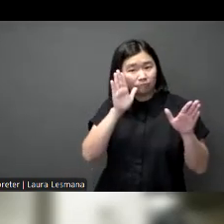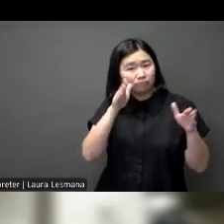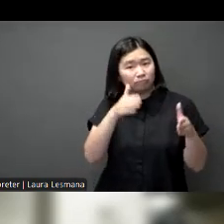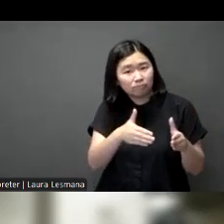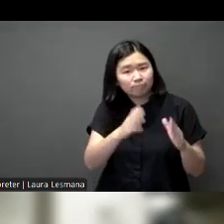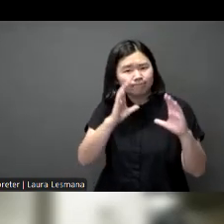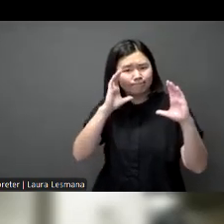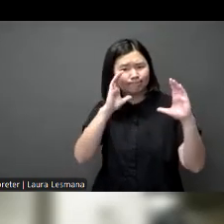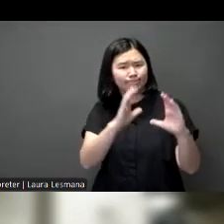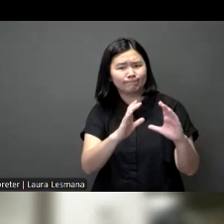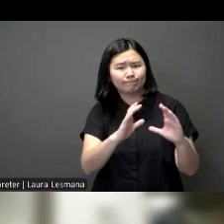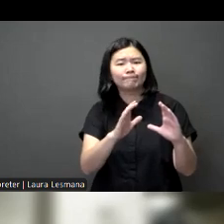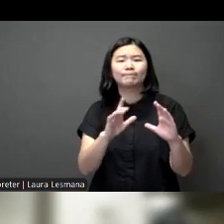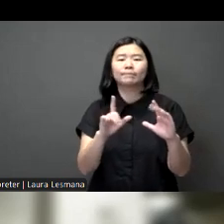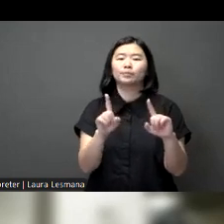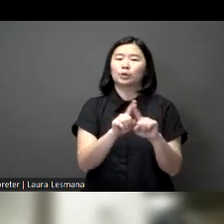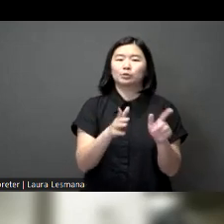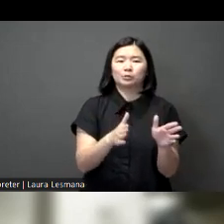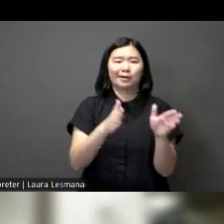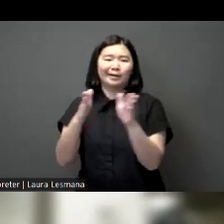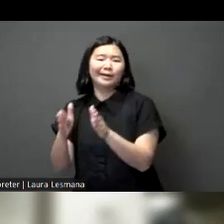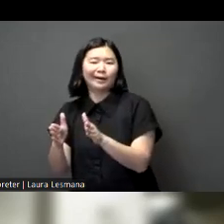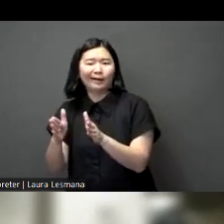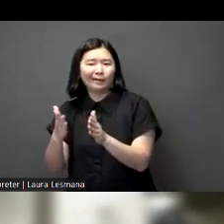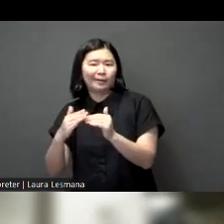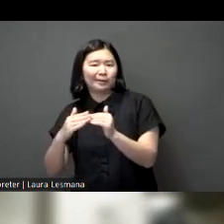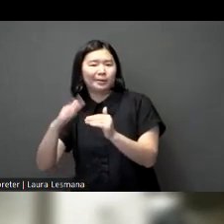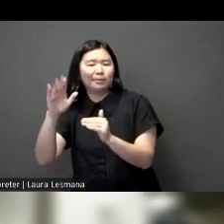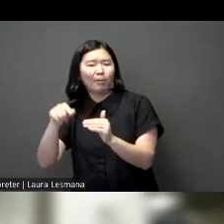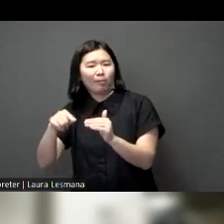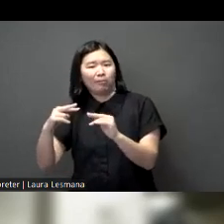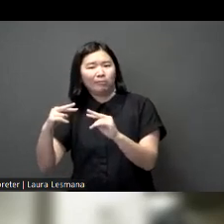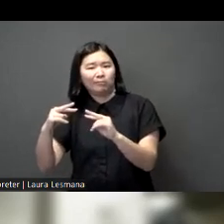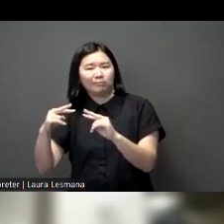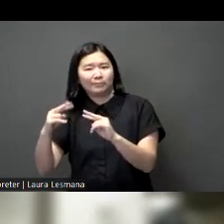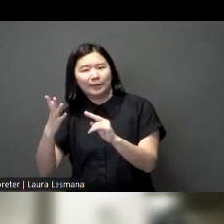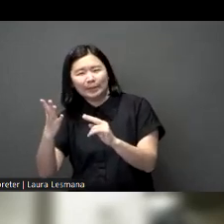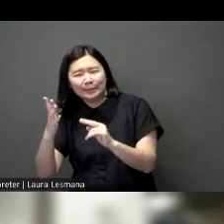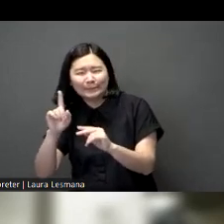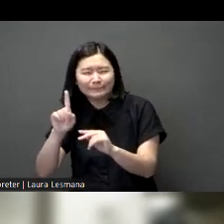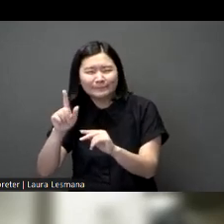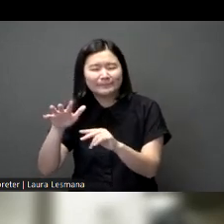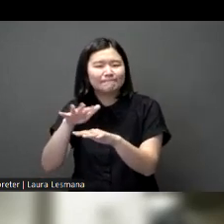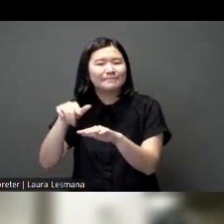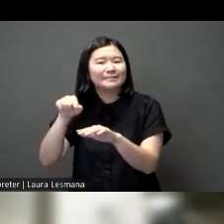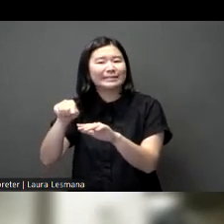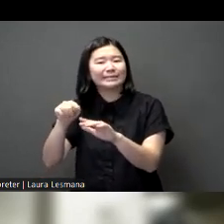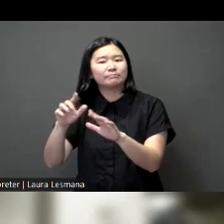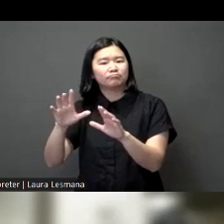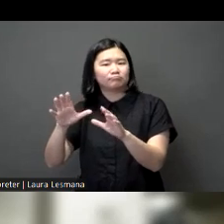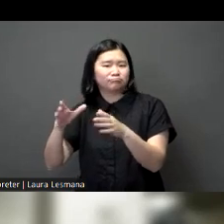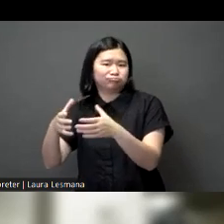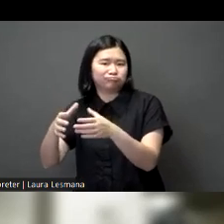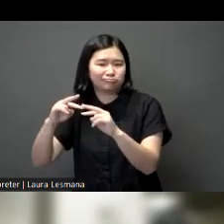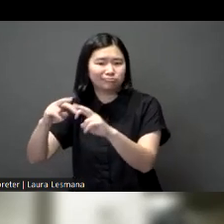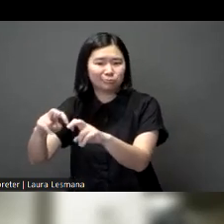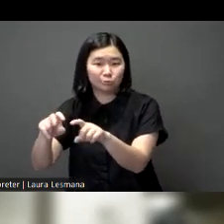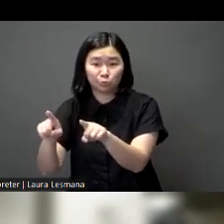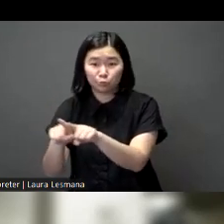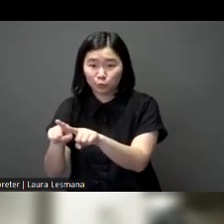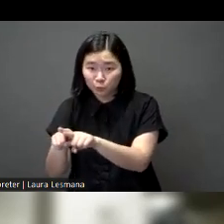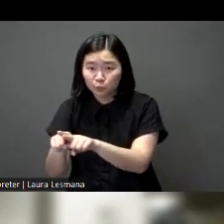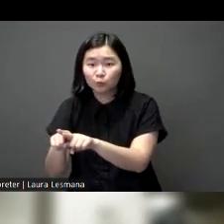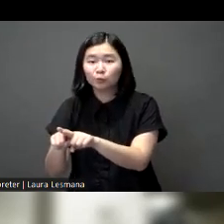cáncer cervicuterino. En esta tarea inicial, ¿cierto?, se nos solicitó identificar cuáles podían ser